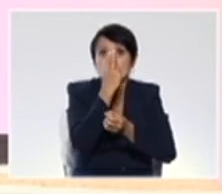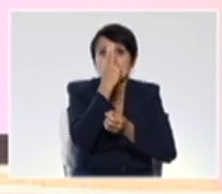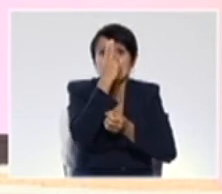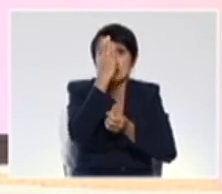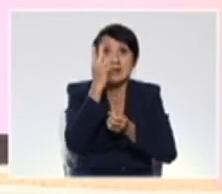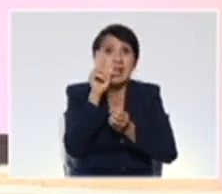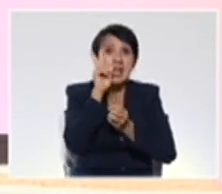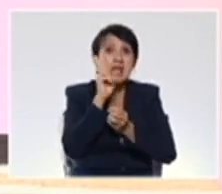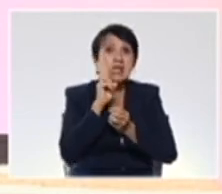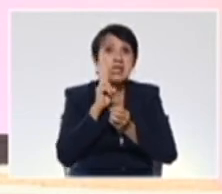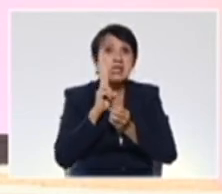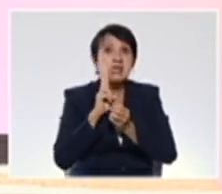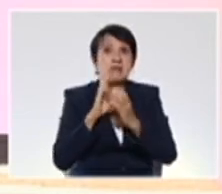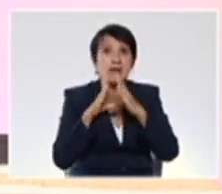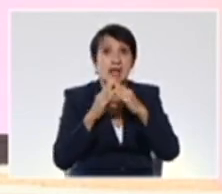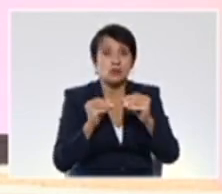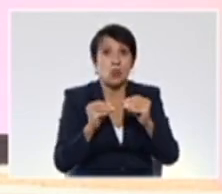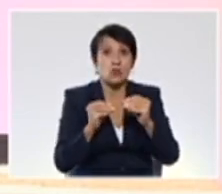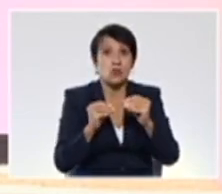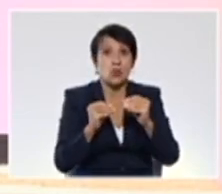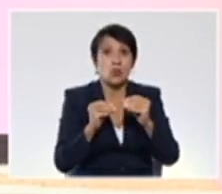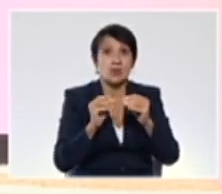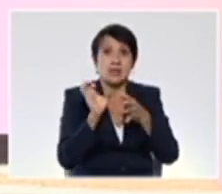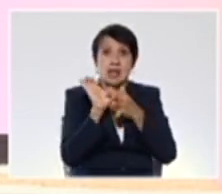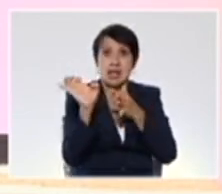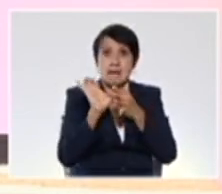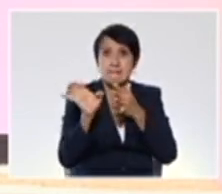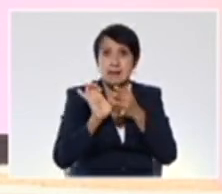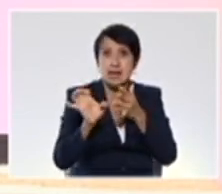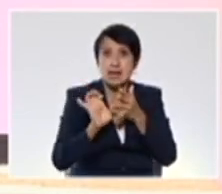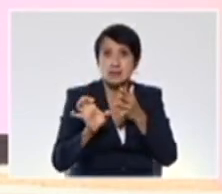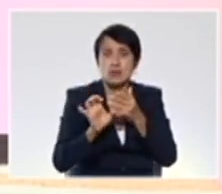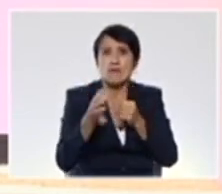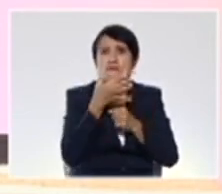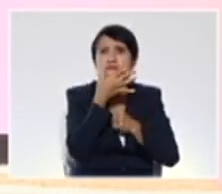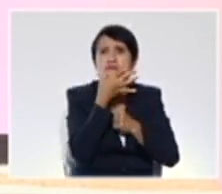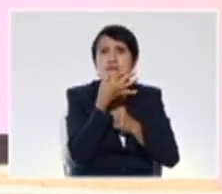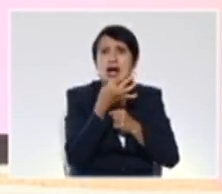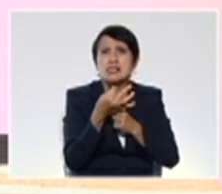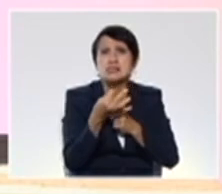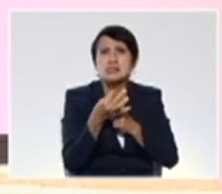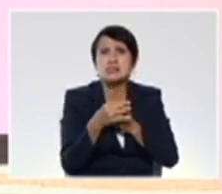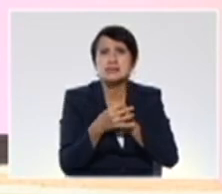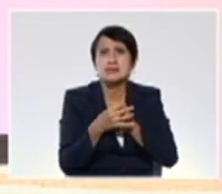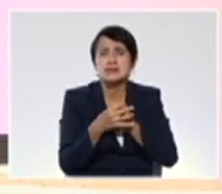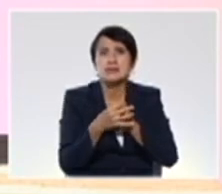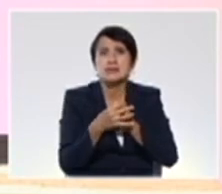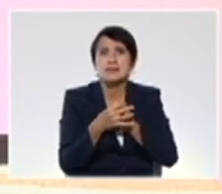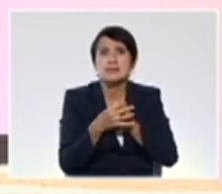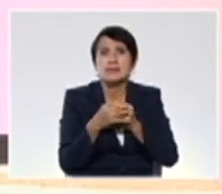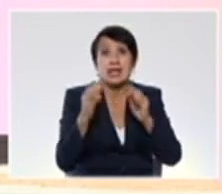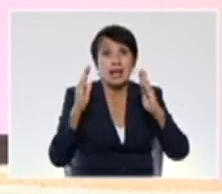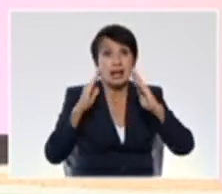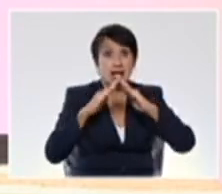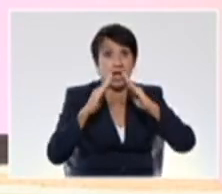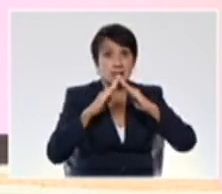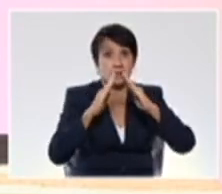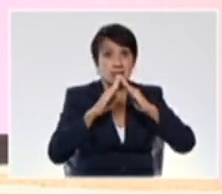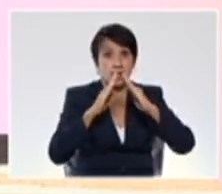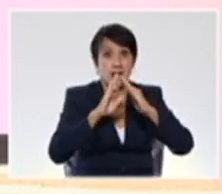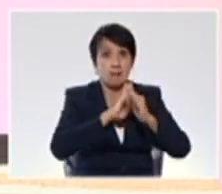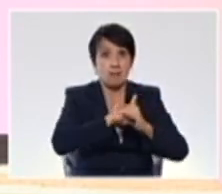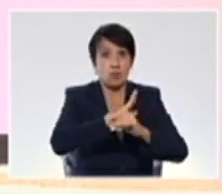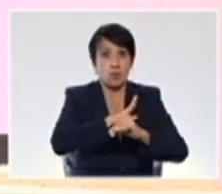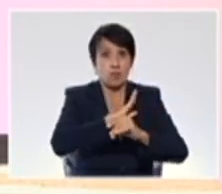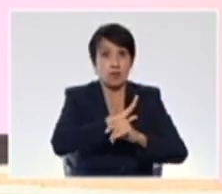respiratorias. Esto es un pequeño elemento sencillo, fácil, que tenemos en nuestra casa